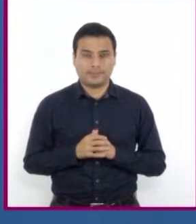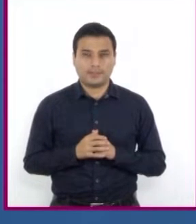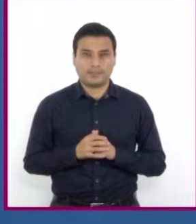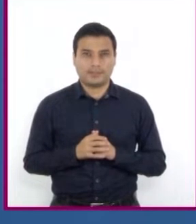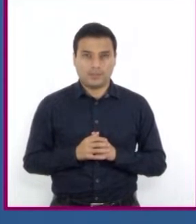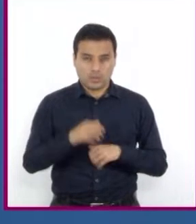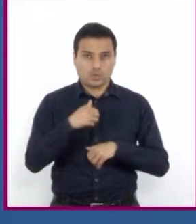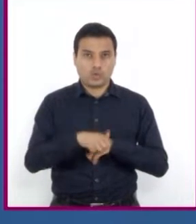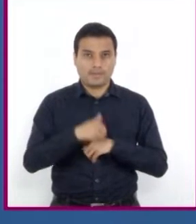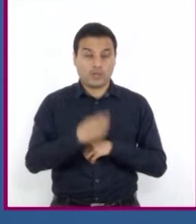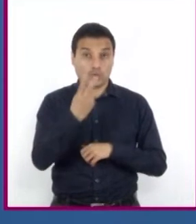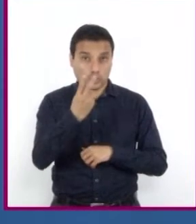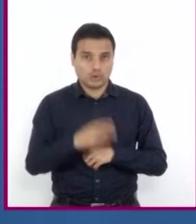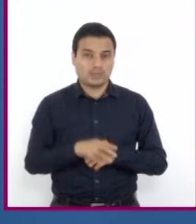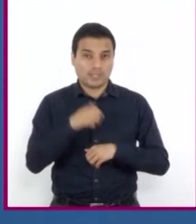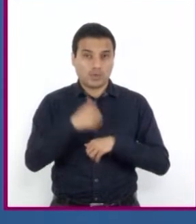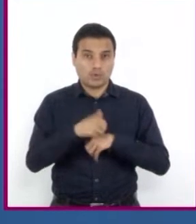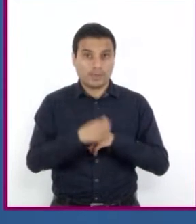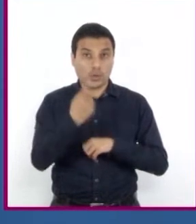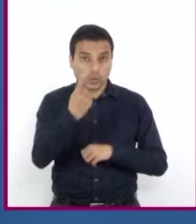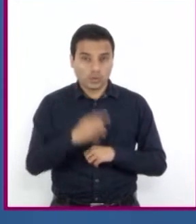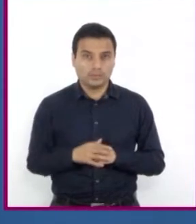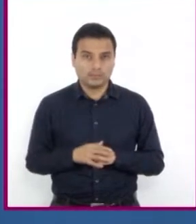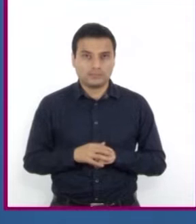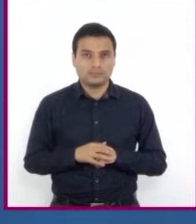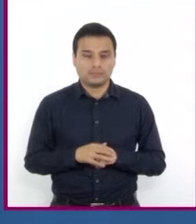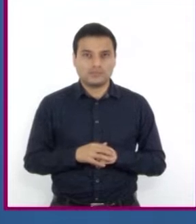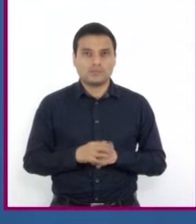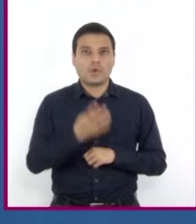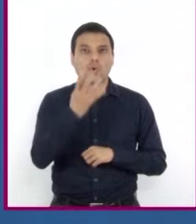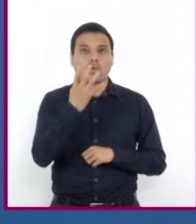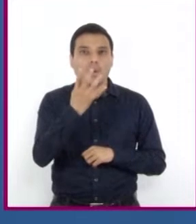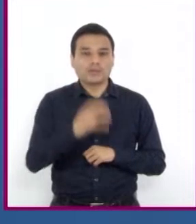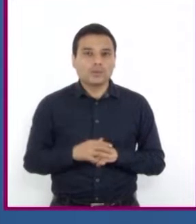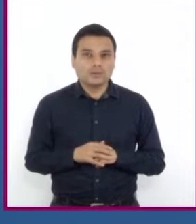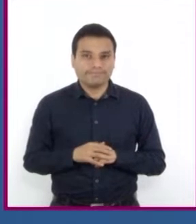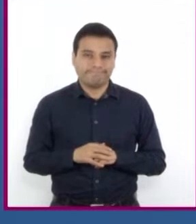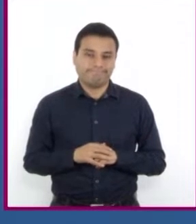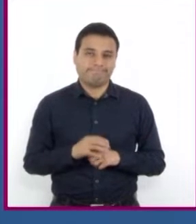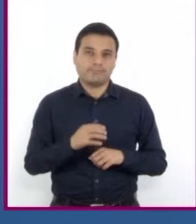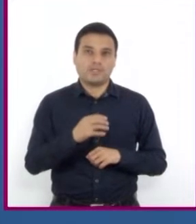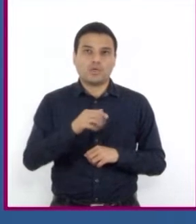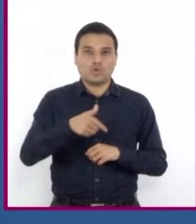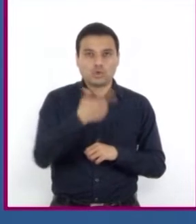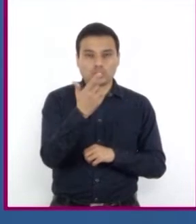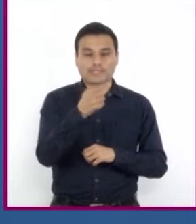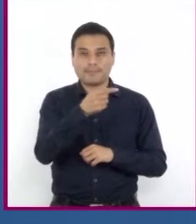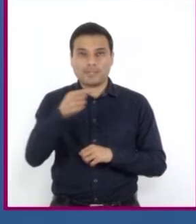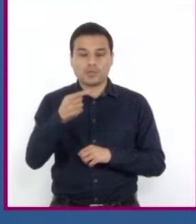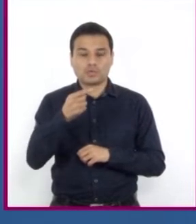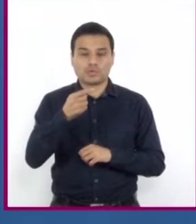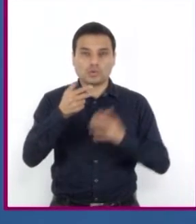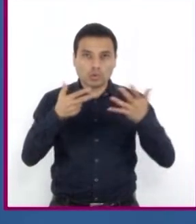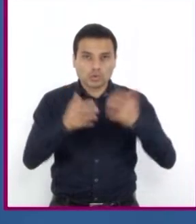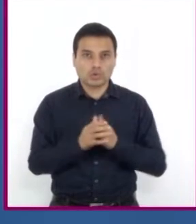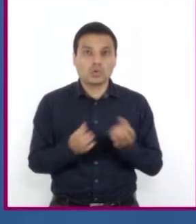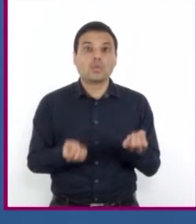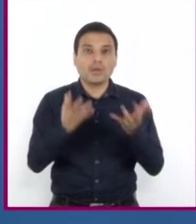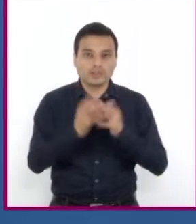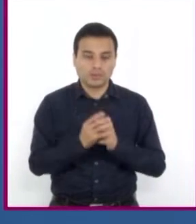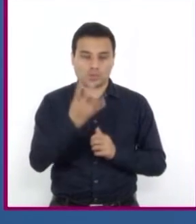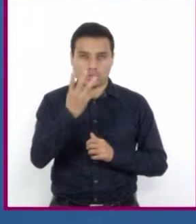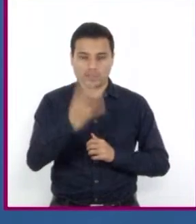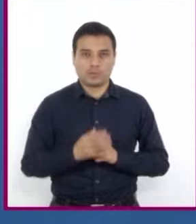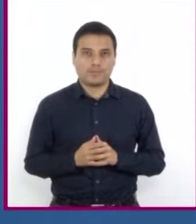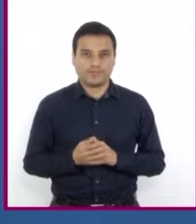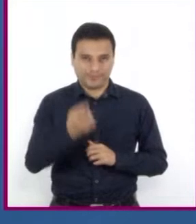término 2 y 1 es 4. 12 menos 8 igual a 4. Si continuamos la sucesión que representa